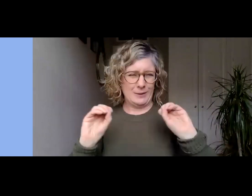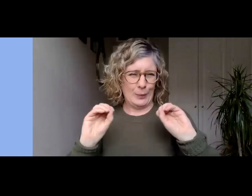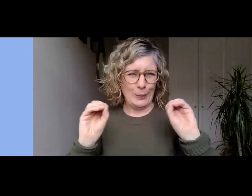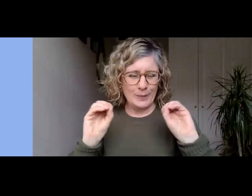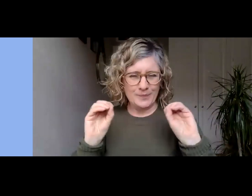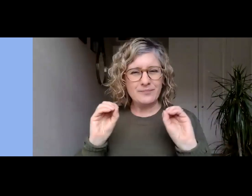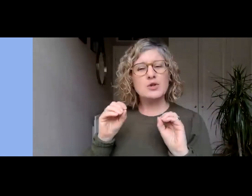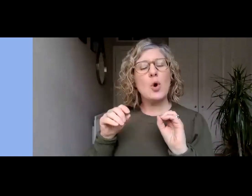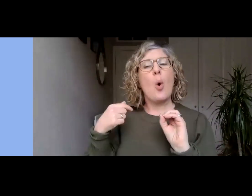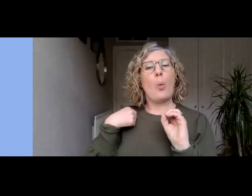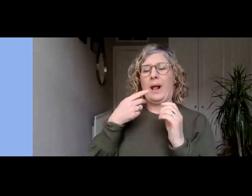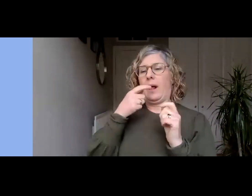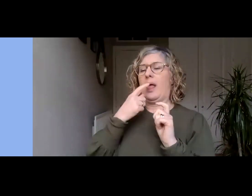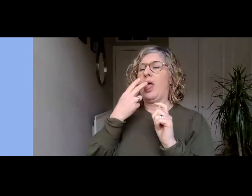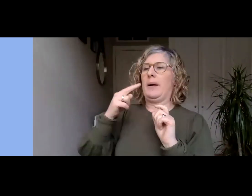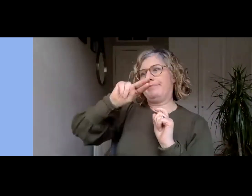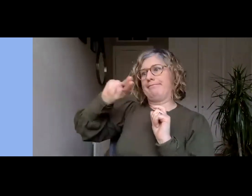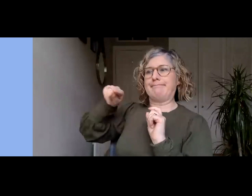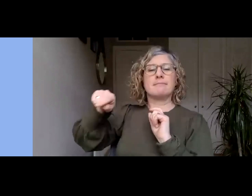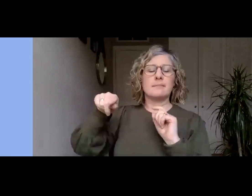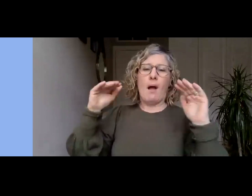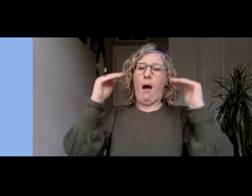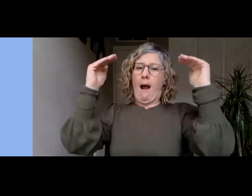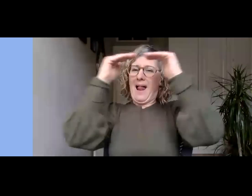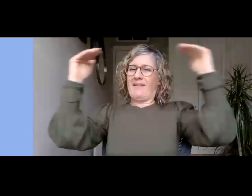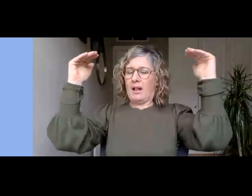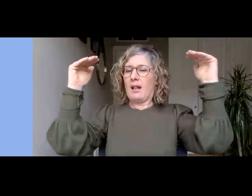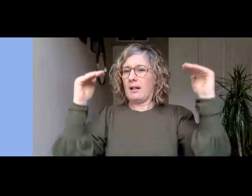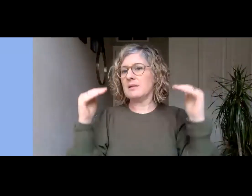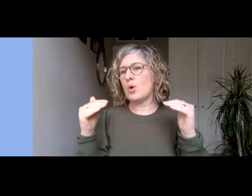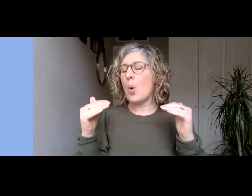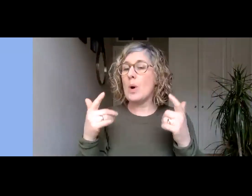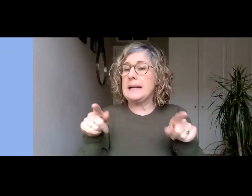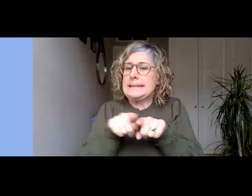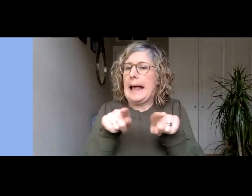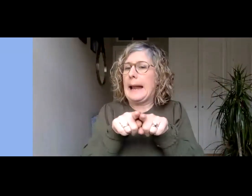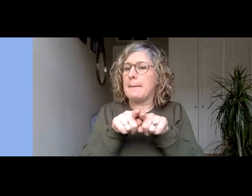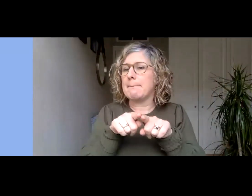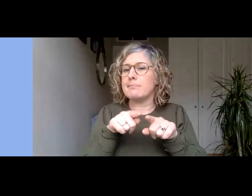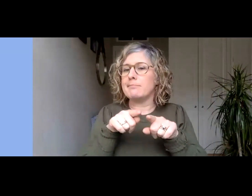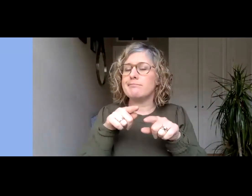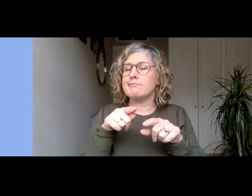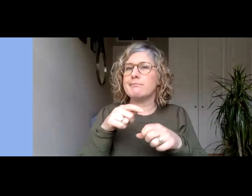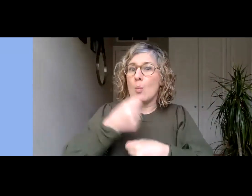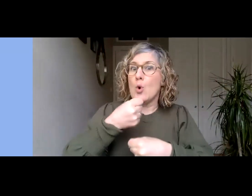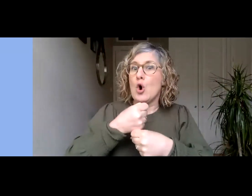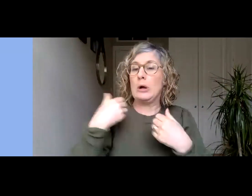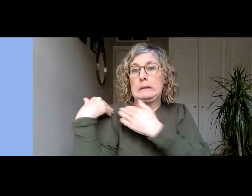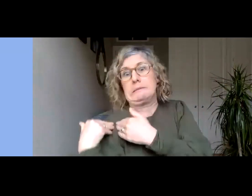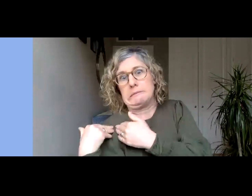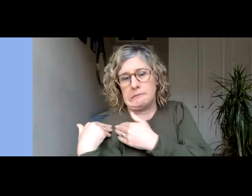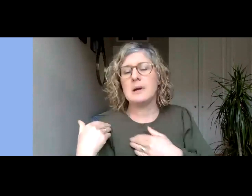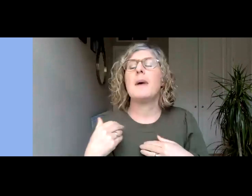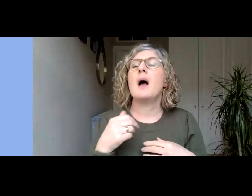al igual que el día de hoy, hay conferencias que no necesariamente tienen